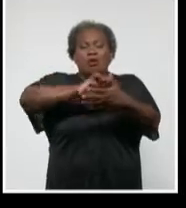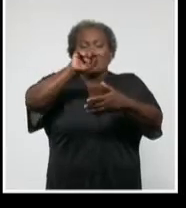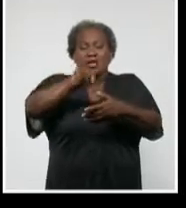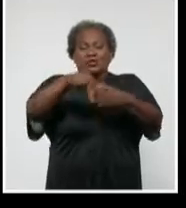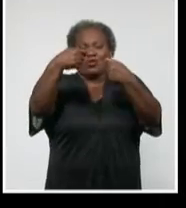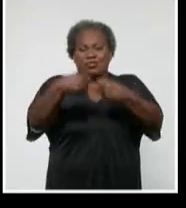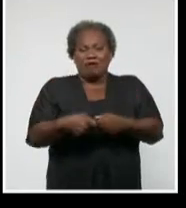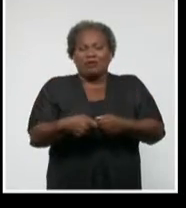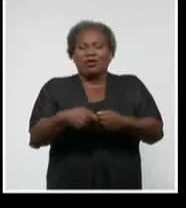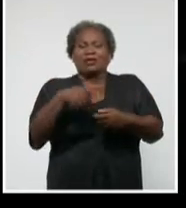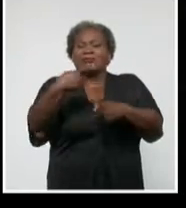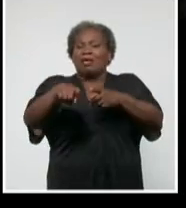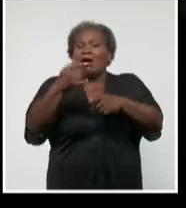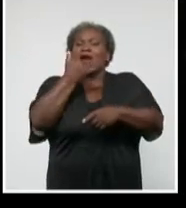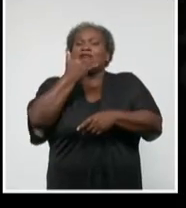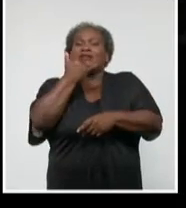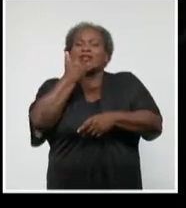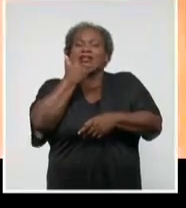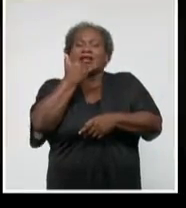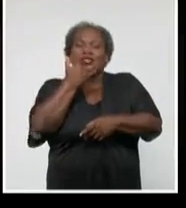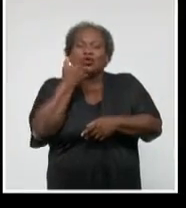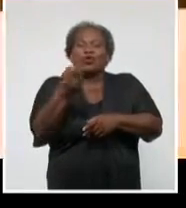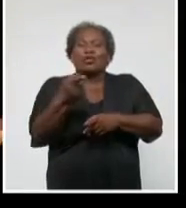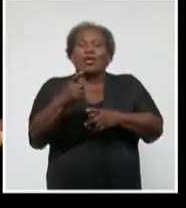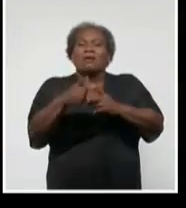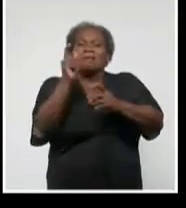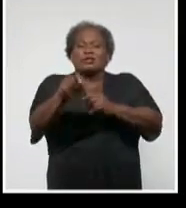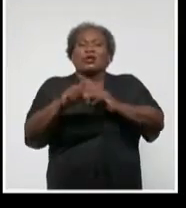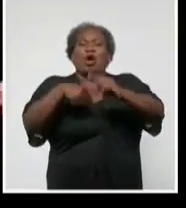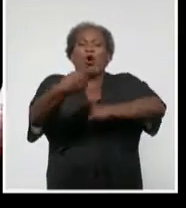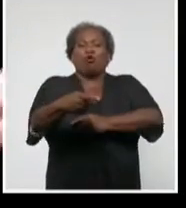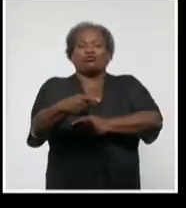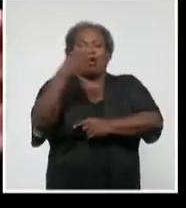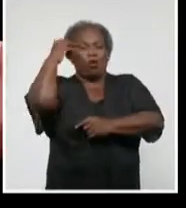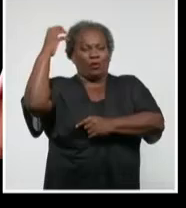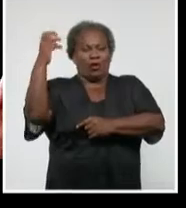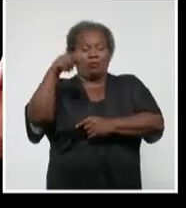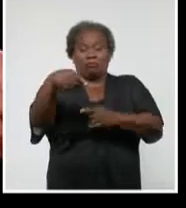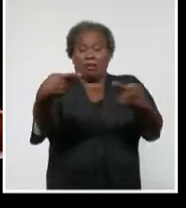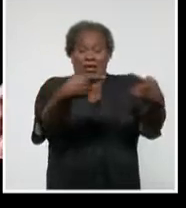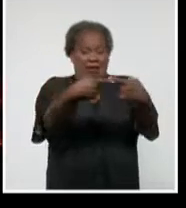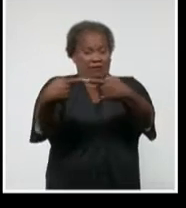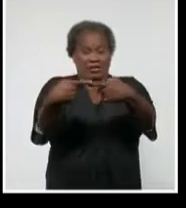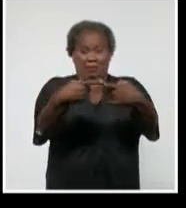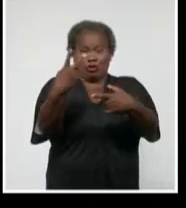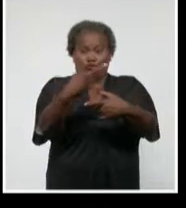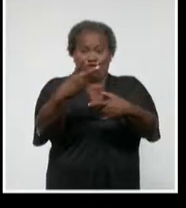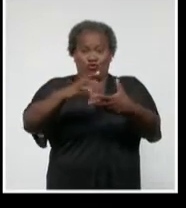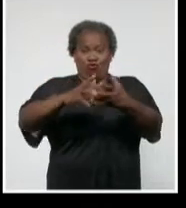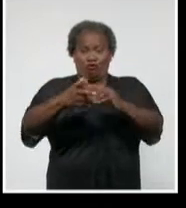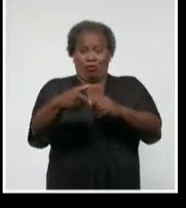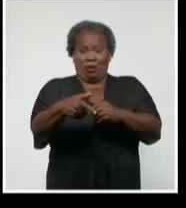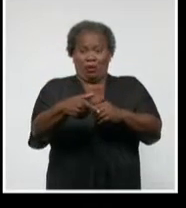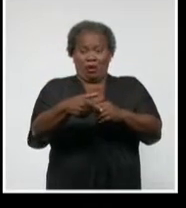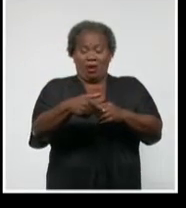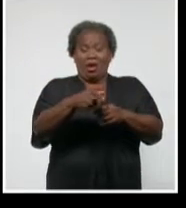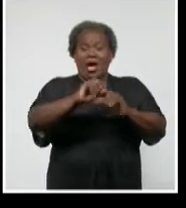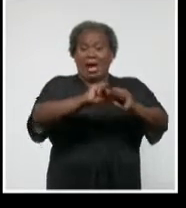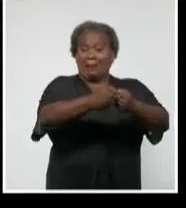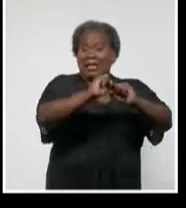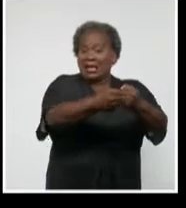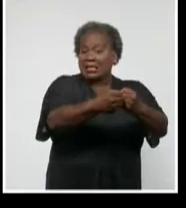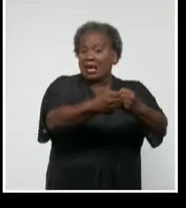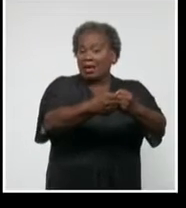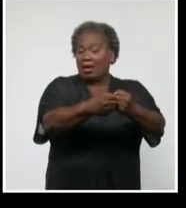de golpe continuado de la derecha entreguista y de Estados Unidos. Es el enfrentamiento entre dos modelos, el modelo capitalista